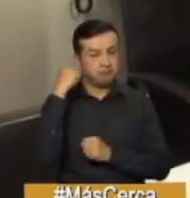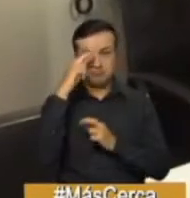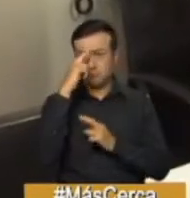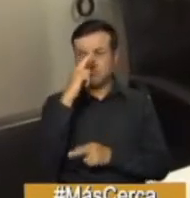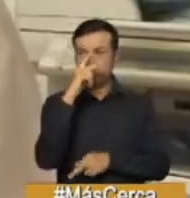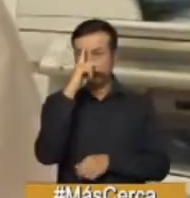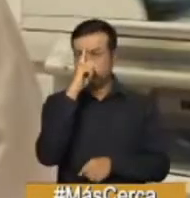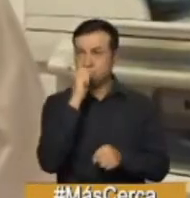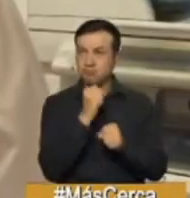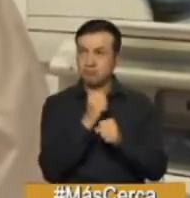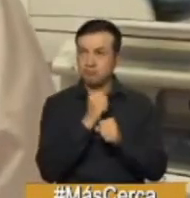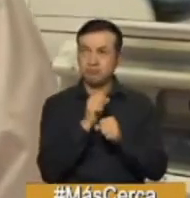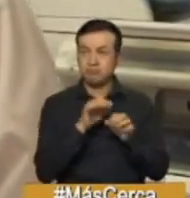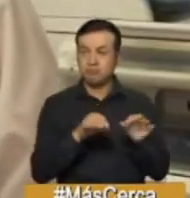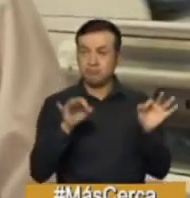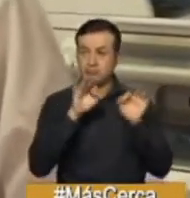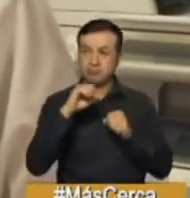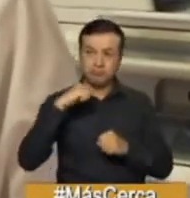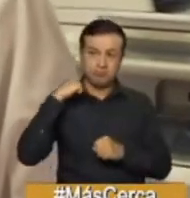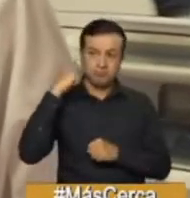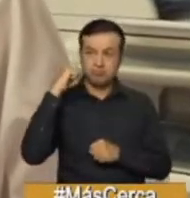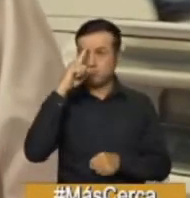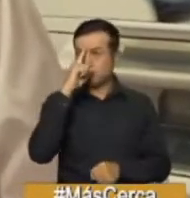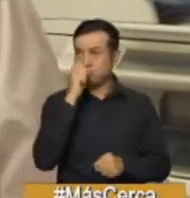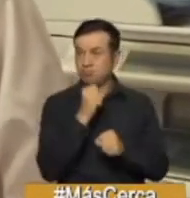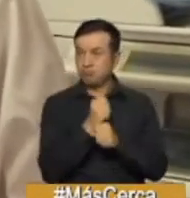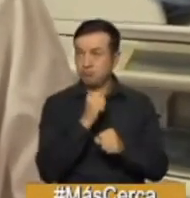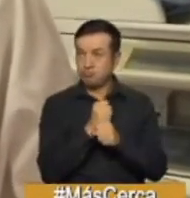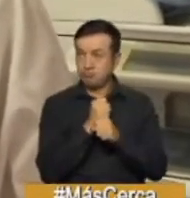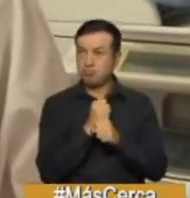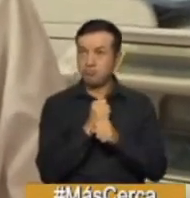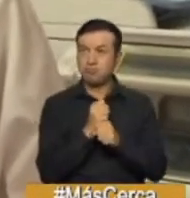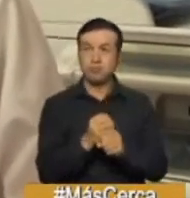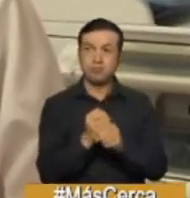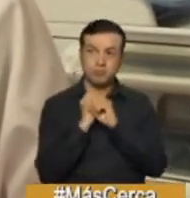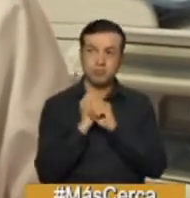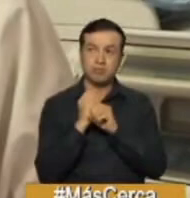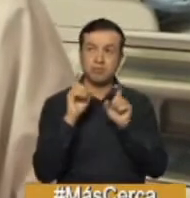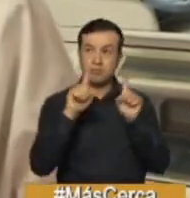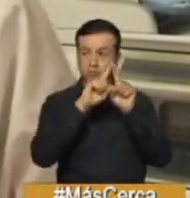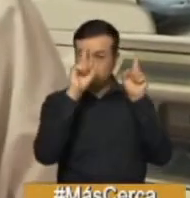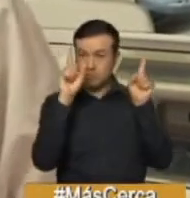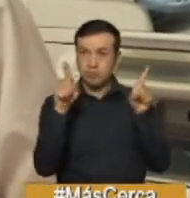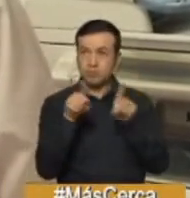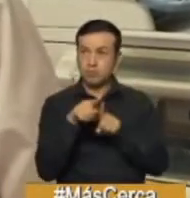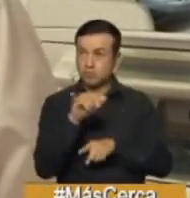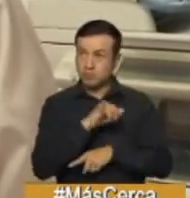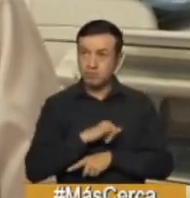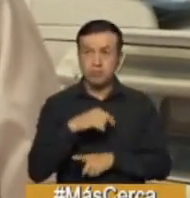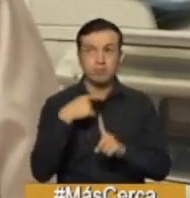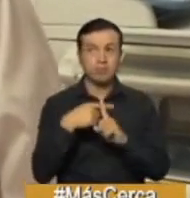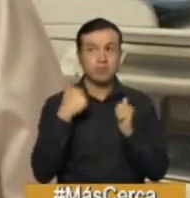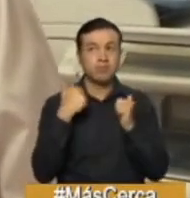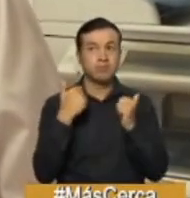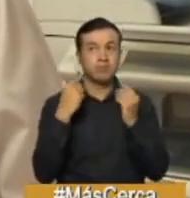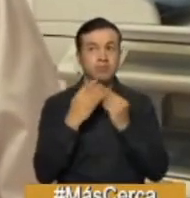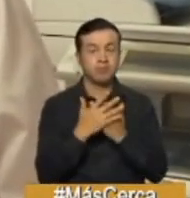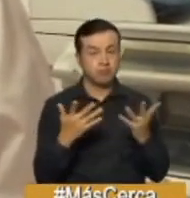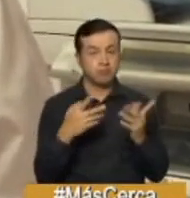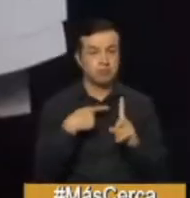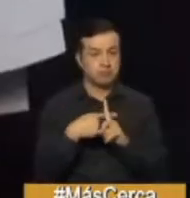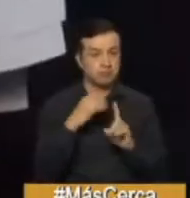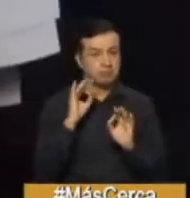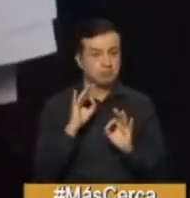trabajadores para que se estén cumpliendo los derechos de los trabajadores al igual que las obligaciones de la compañía es algo muy productivo y muy